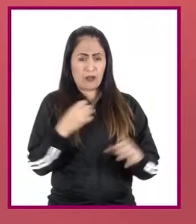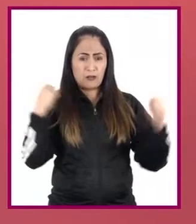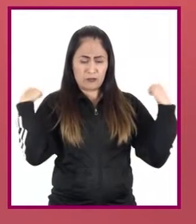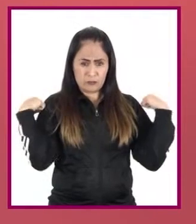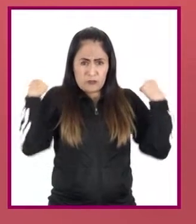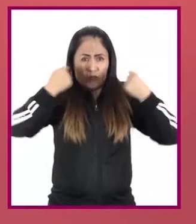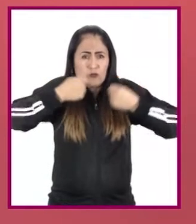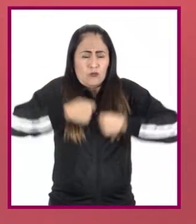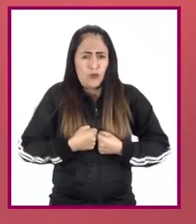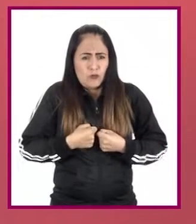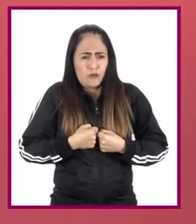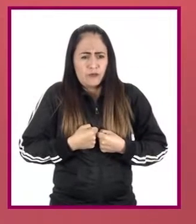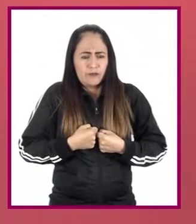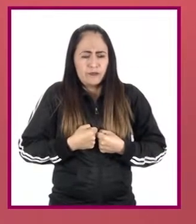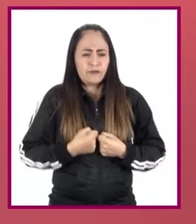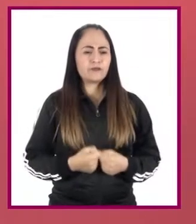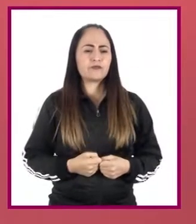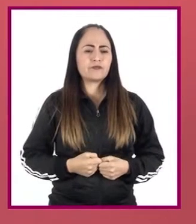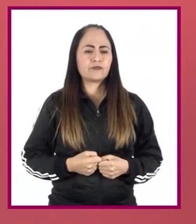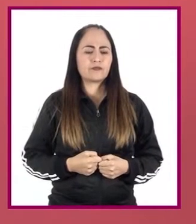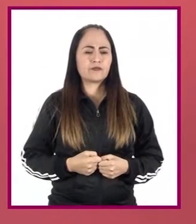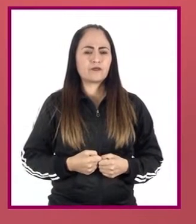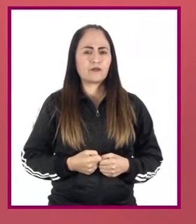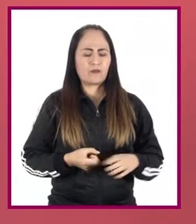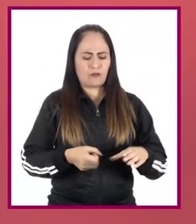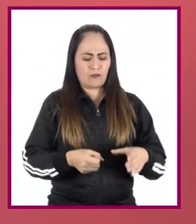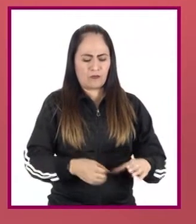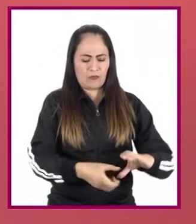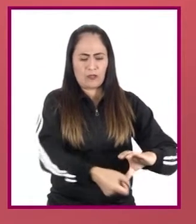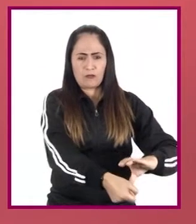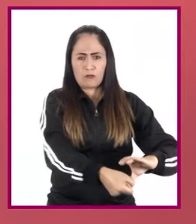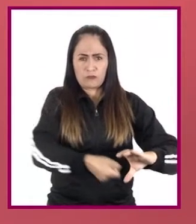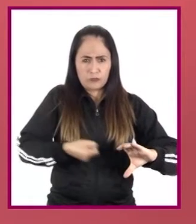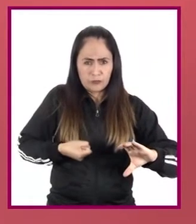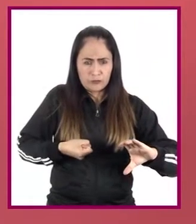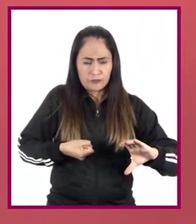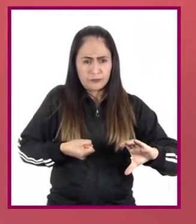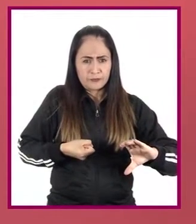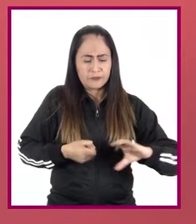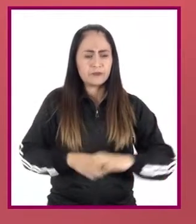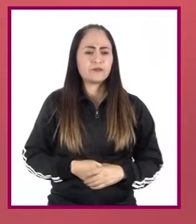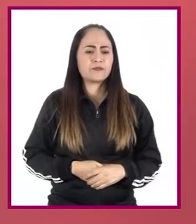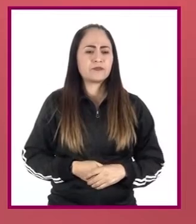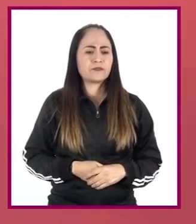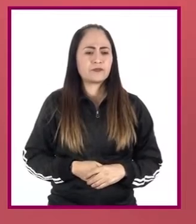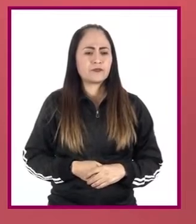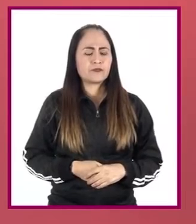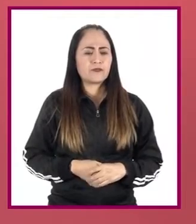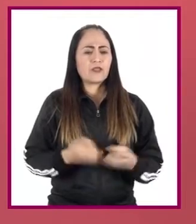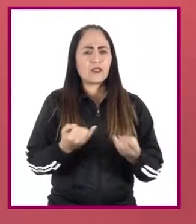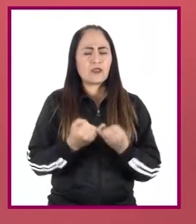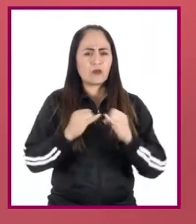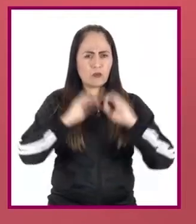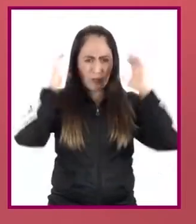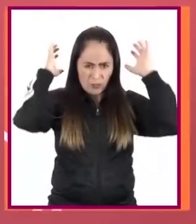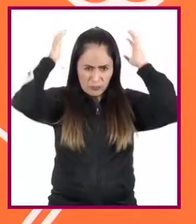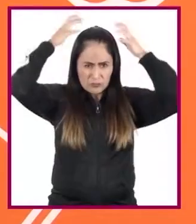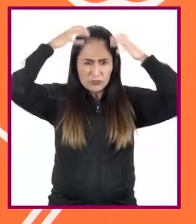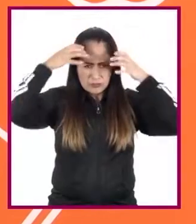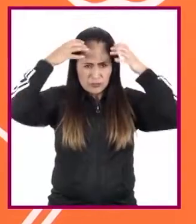chaleco, al abrir el cajón del escritorio y al ponerse el casco y la